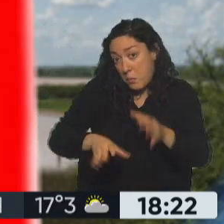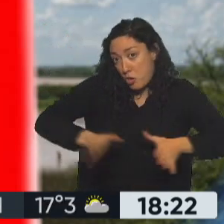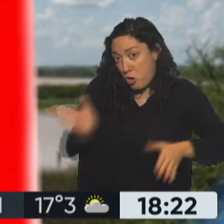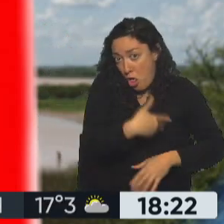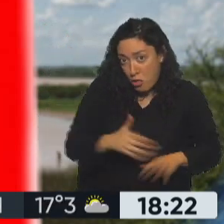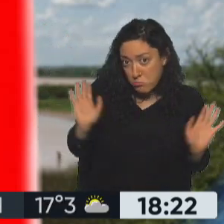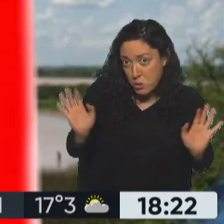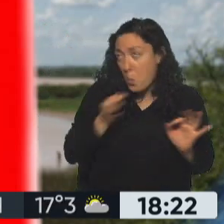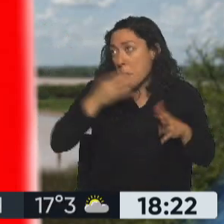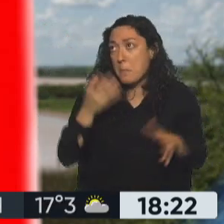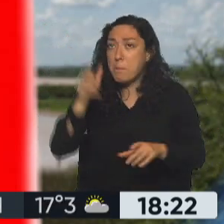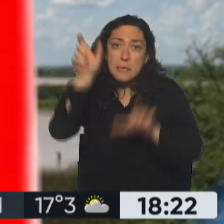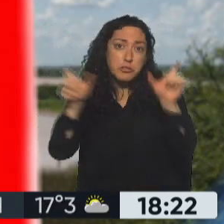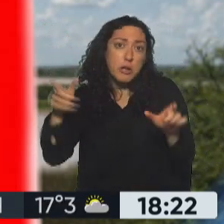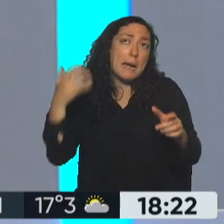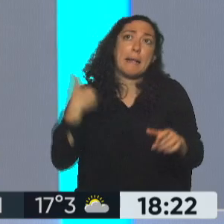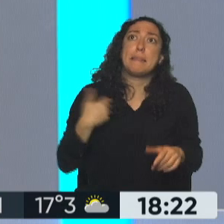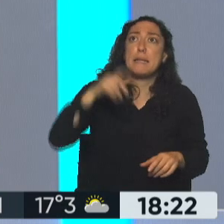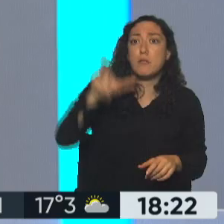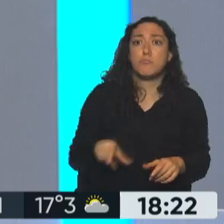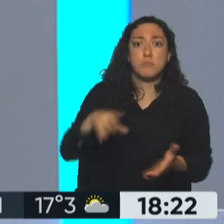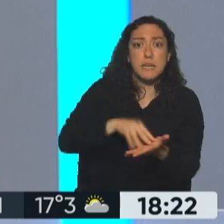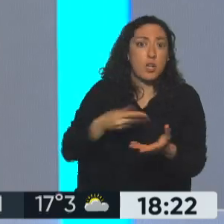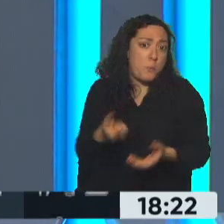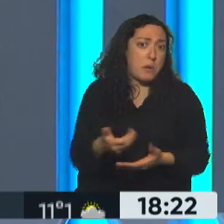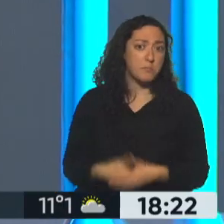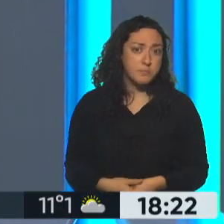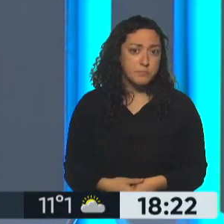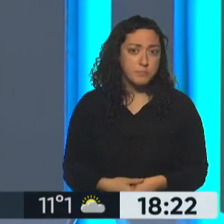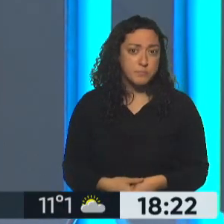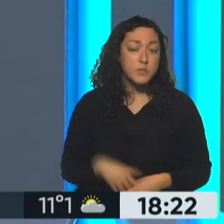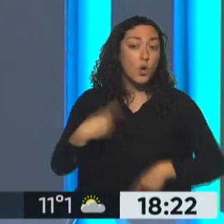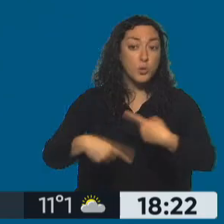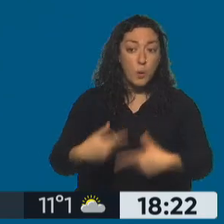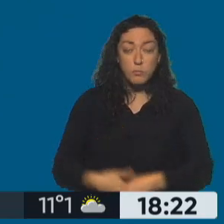quiera y que compre la República Argentina. Seguimos así.